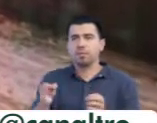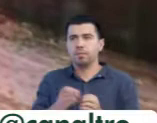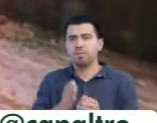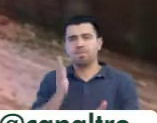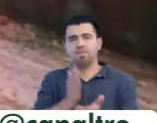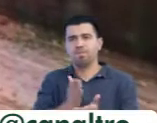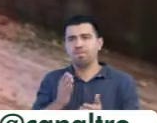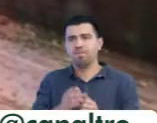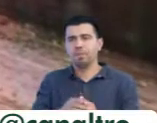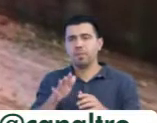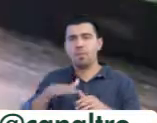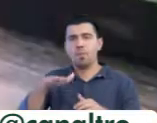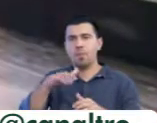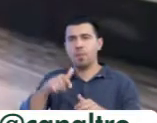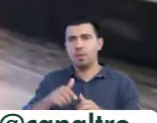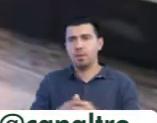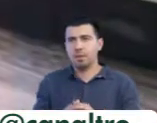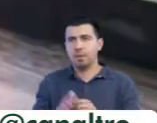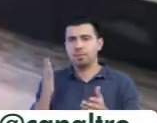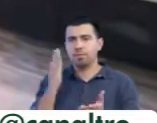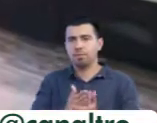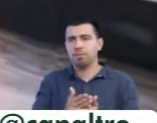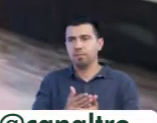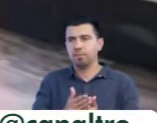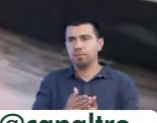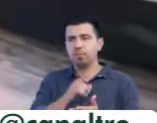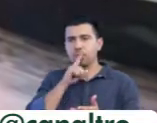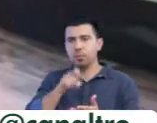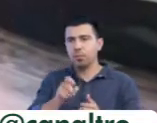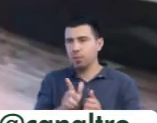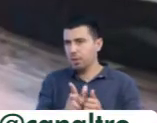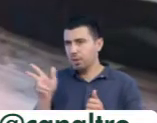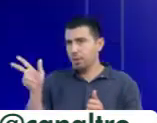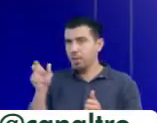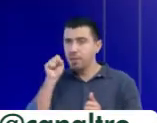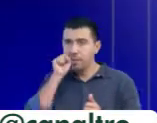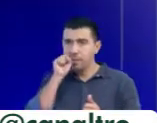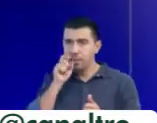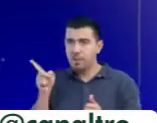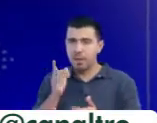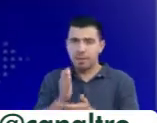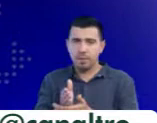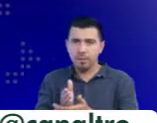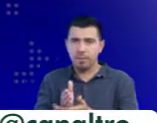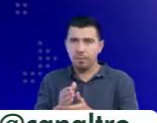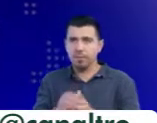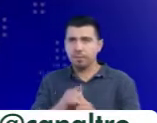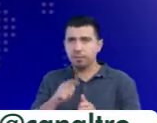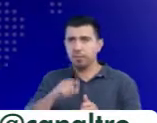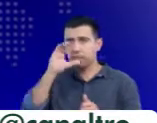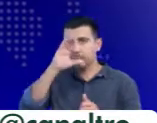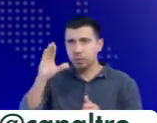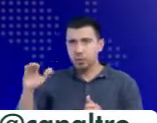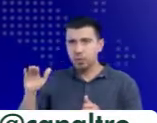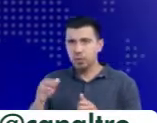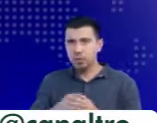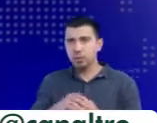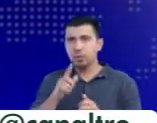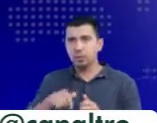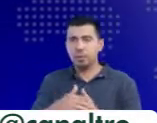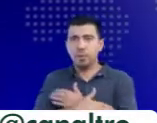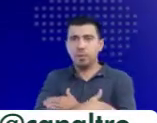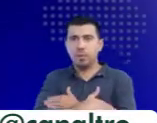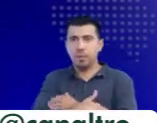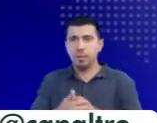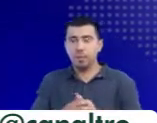calamidad pública. Se presentan cierres parciales en las vías que de Bucaramanga comunican con Barranca Bermeja, La Costa y Pamplona. En el municipio de Girón,